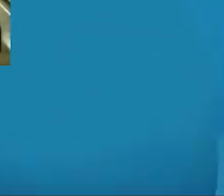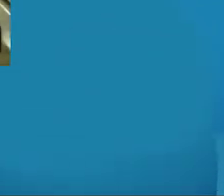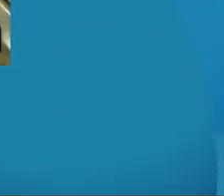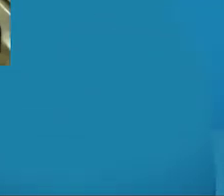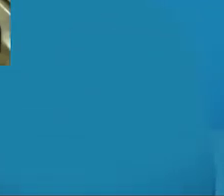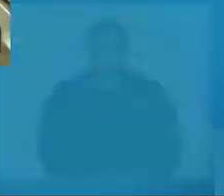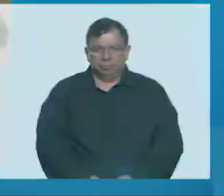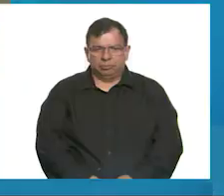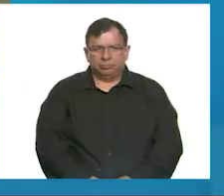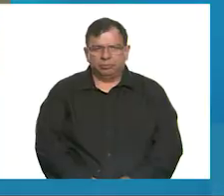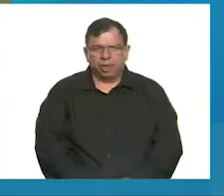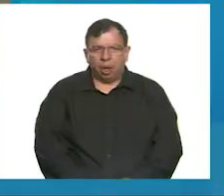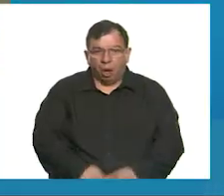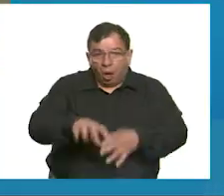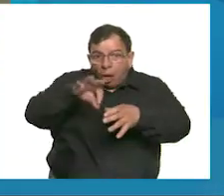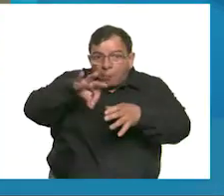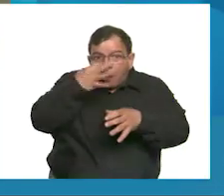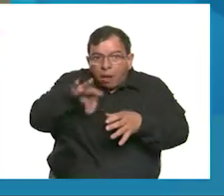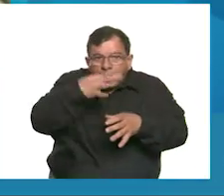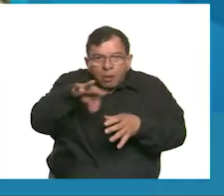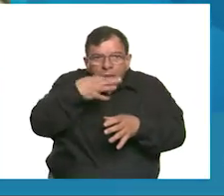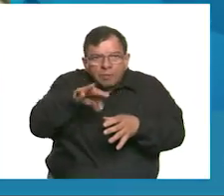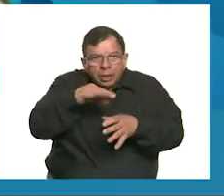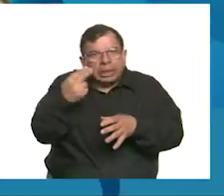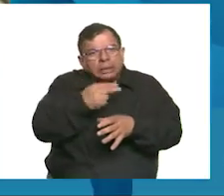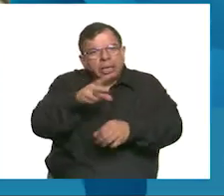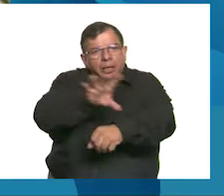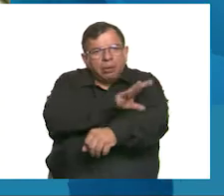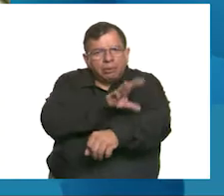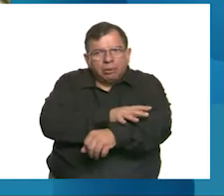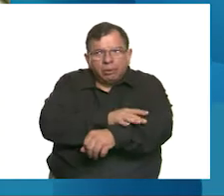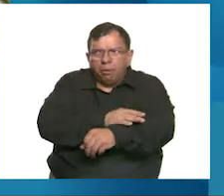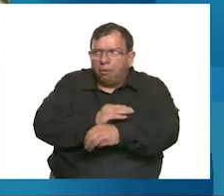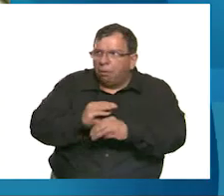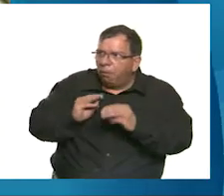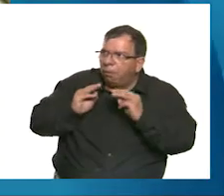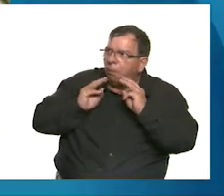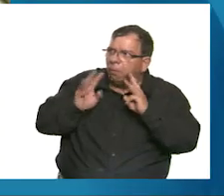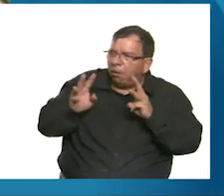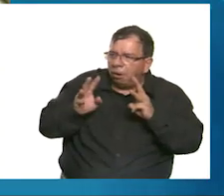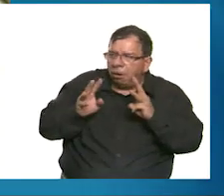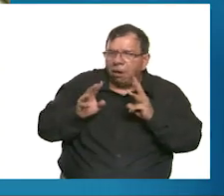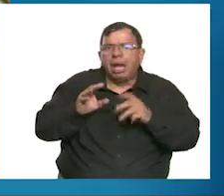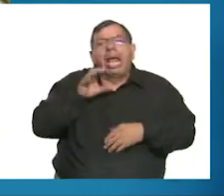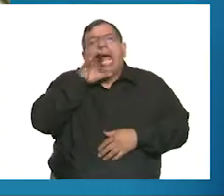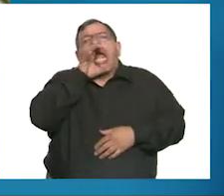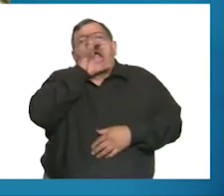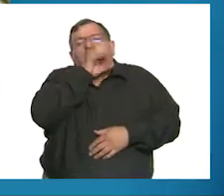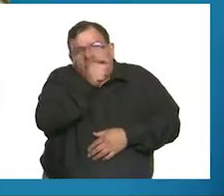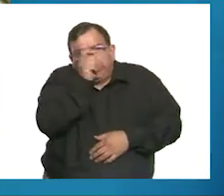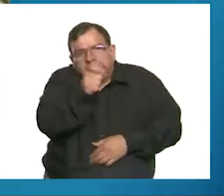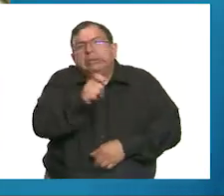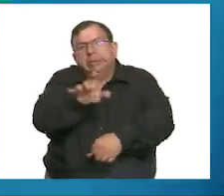Para hacer palomitas necesitamos energía. ¡Wow! Y el calor es